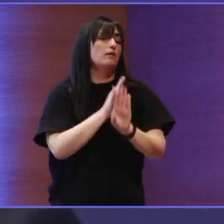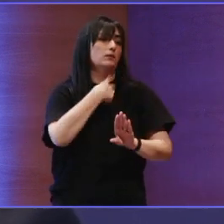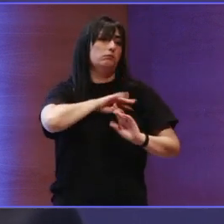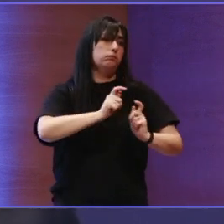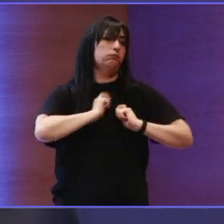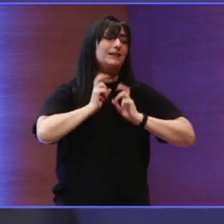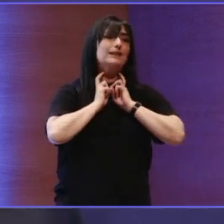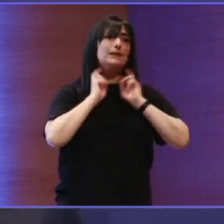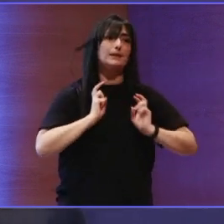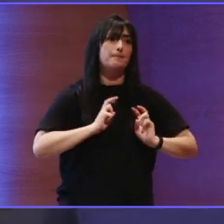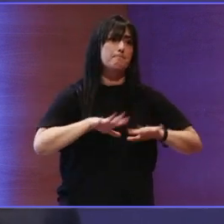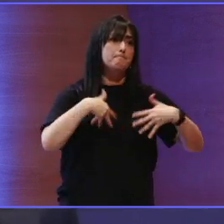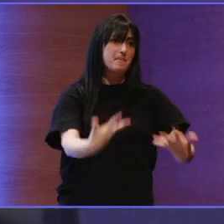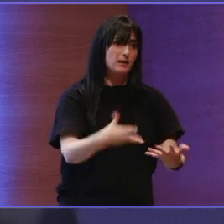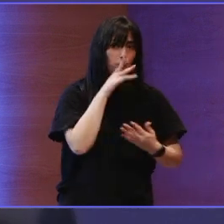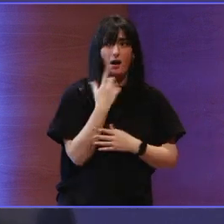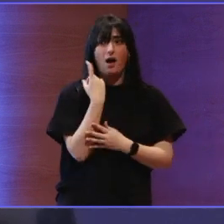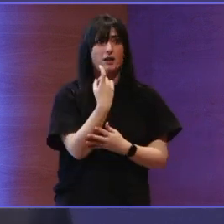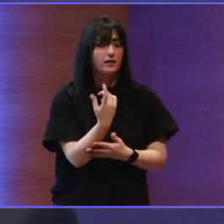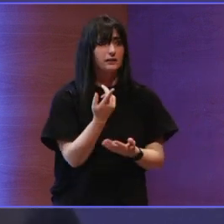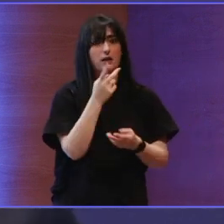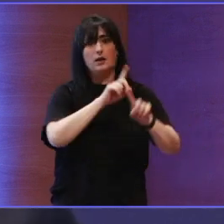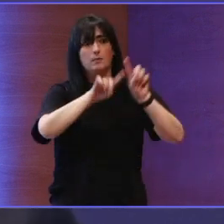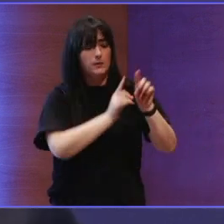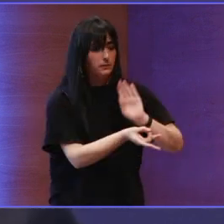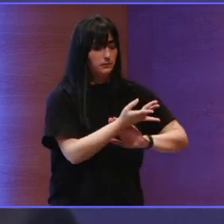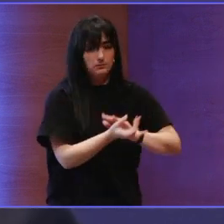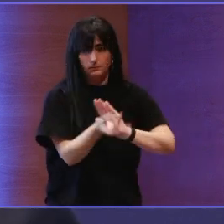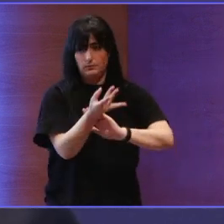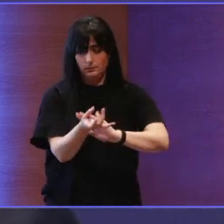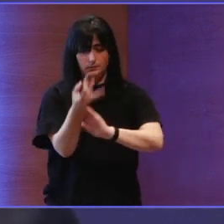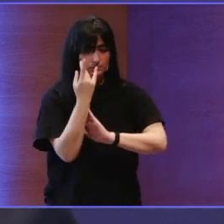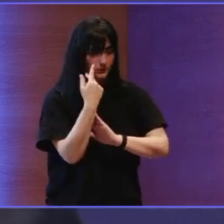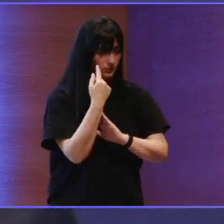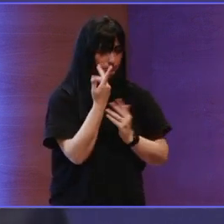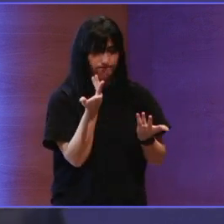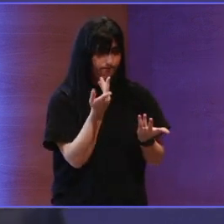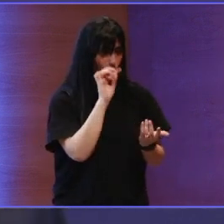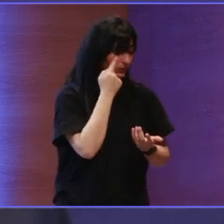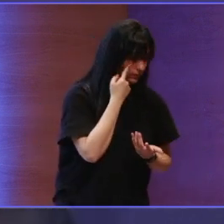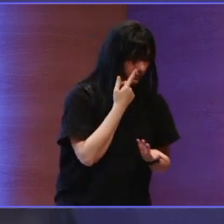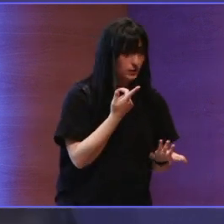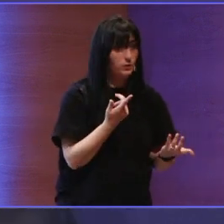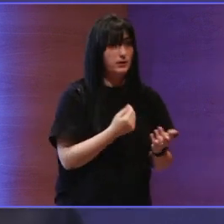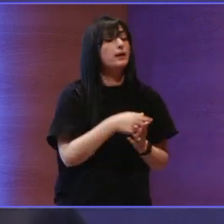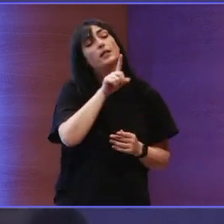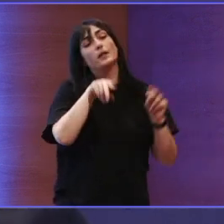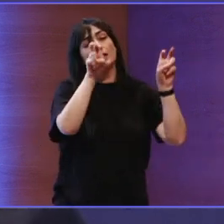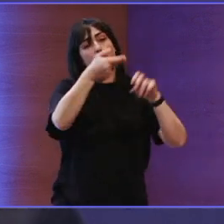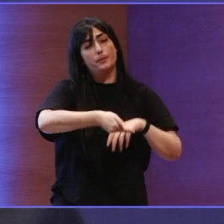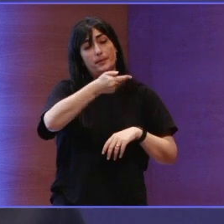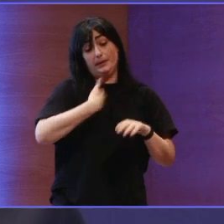mayor porque hay que estar pendiente en cada momento de las goteras que que se van haciendo y otra cuestión muy importante con la que ya quiero